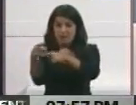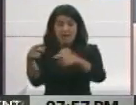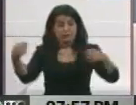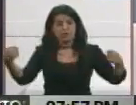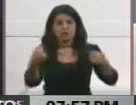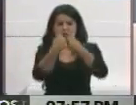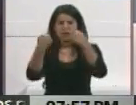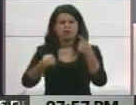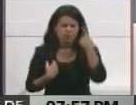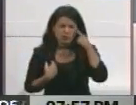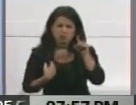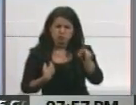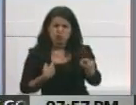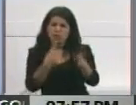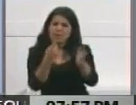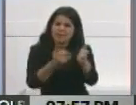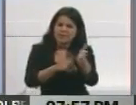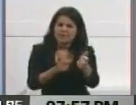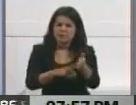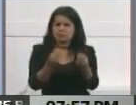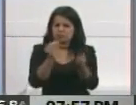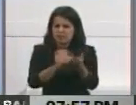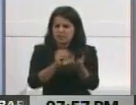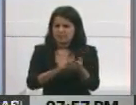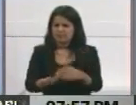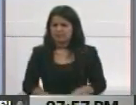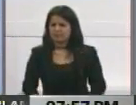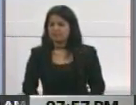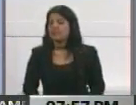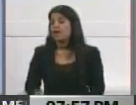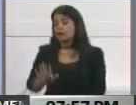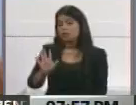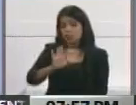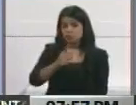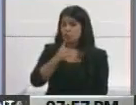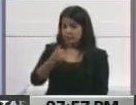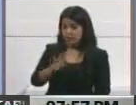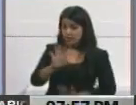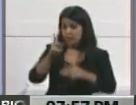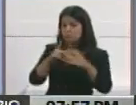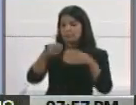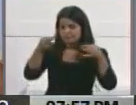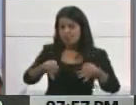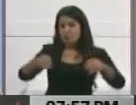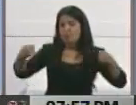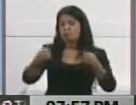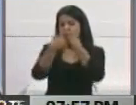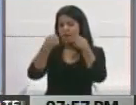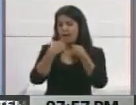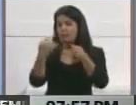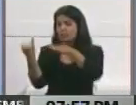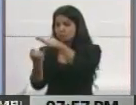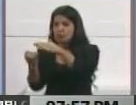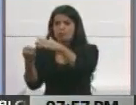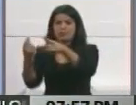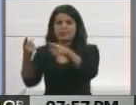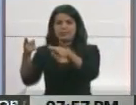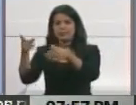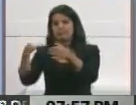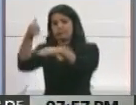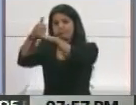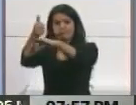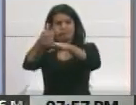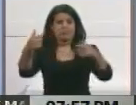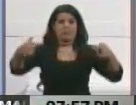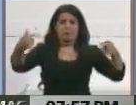veces con el pasar del tiempo con el pasar del tiempo y después de 10 meses de activada esta Asamblea Nacional de mayoría